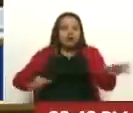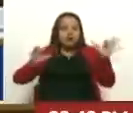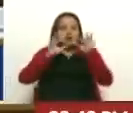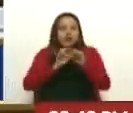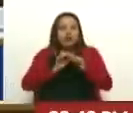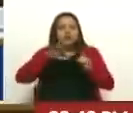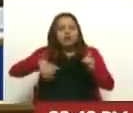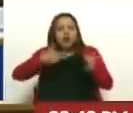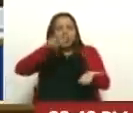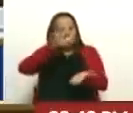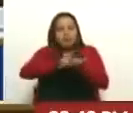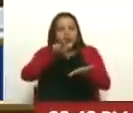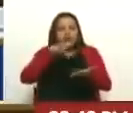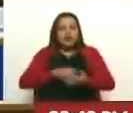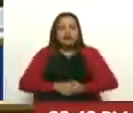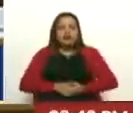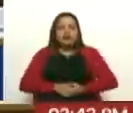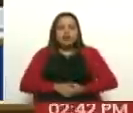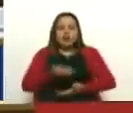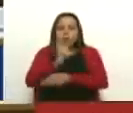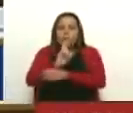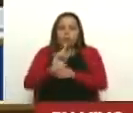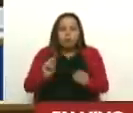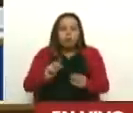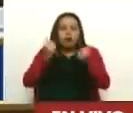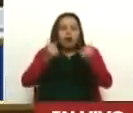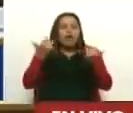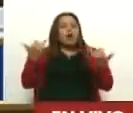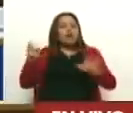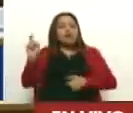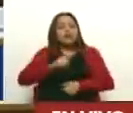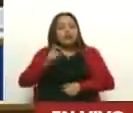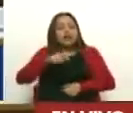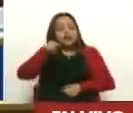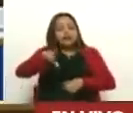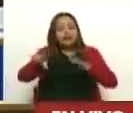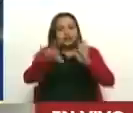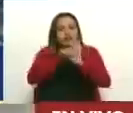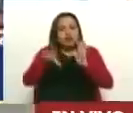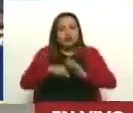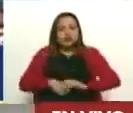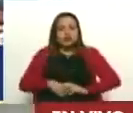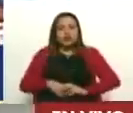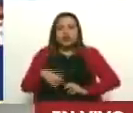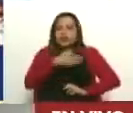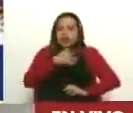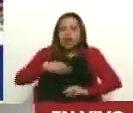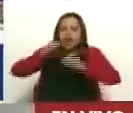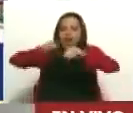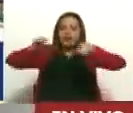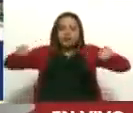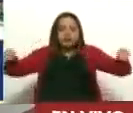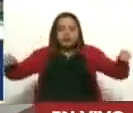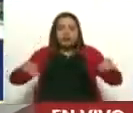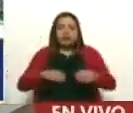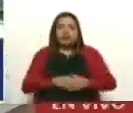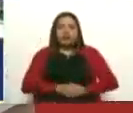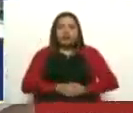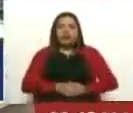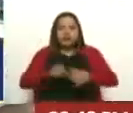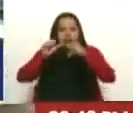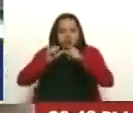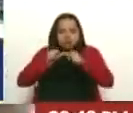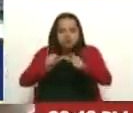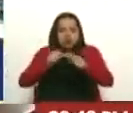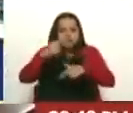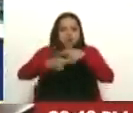para aprobar con la celeridad que el caso ameritaba esta ley. Yo quiero anunciar, para continuar en